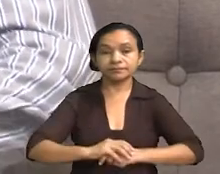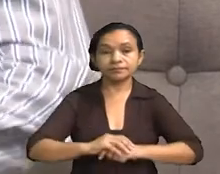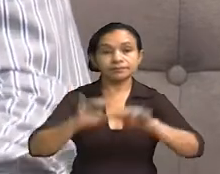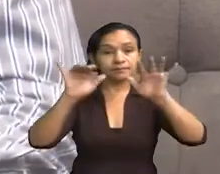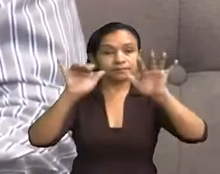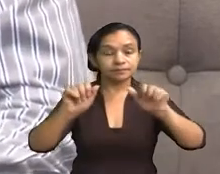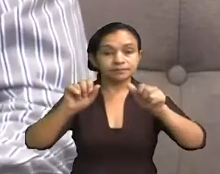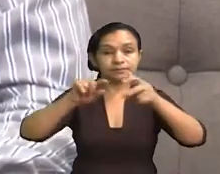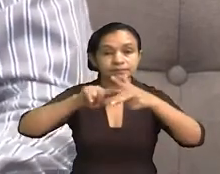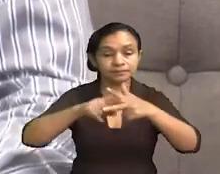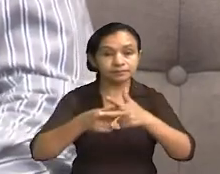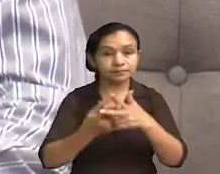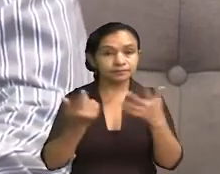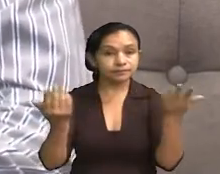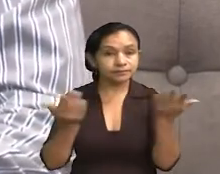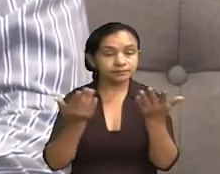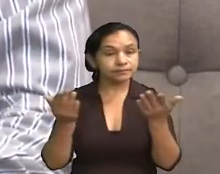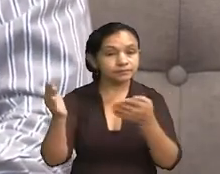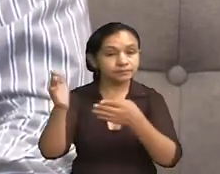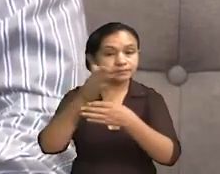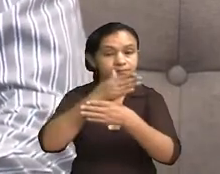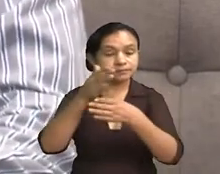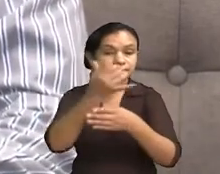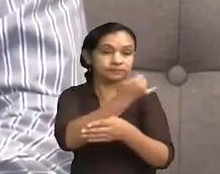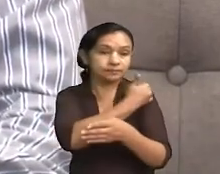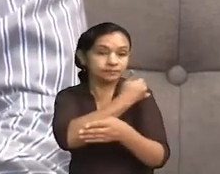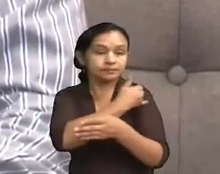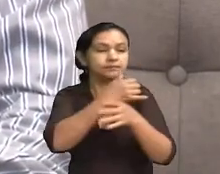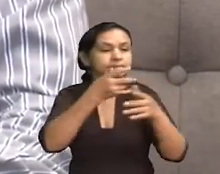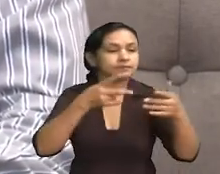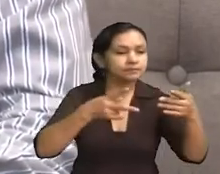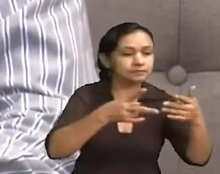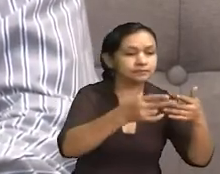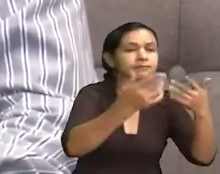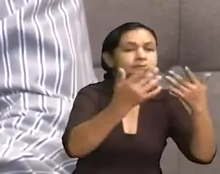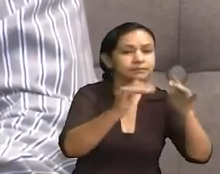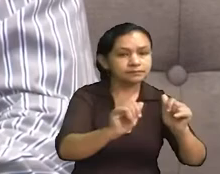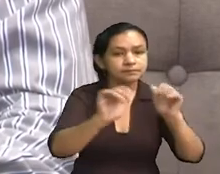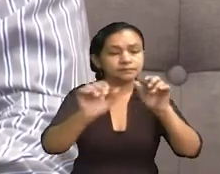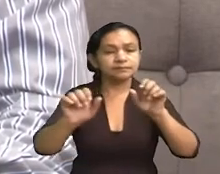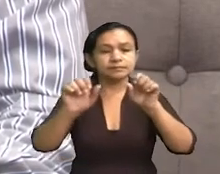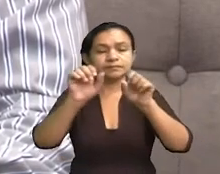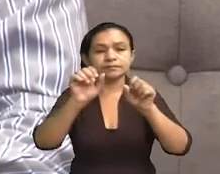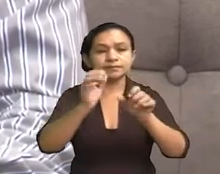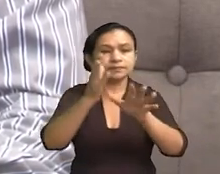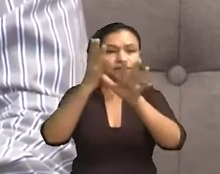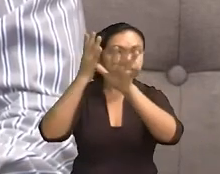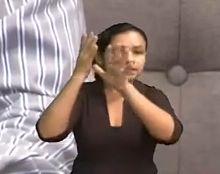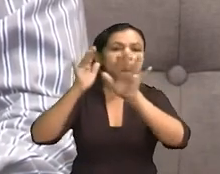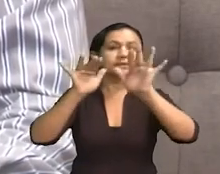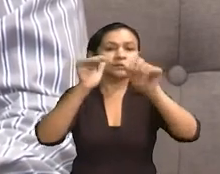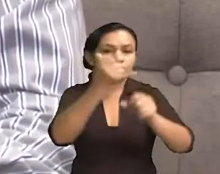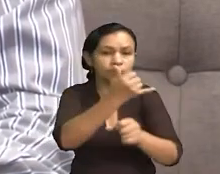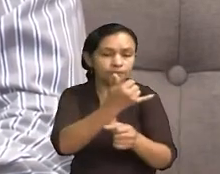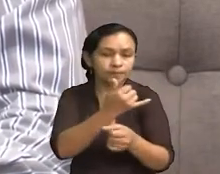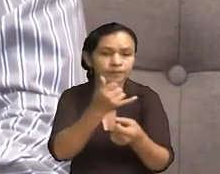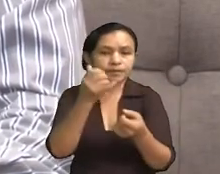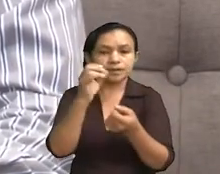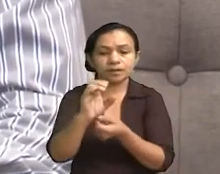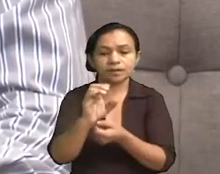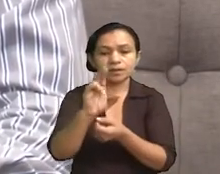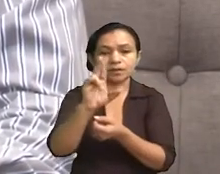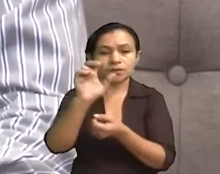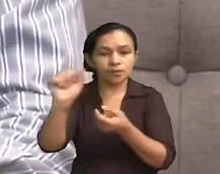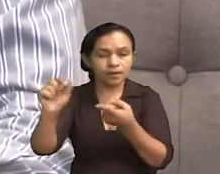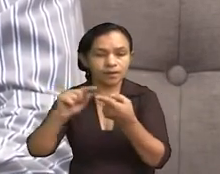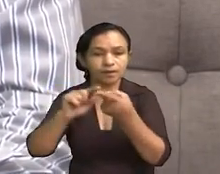ya se inauguraron varios hospitales primarios, por ejemplo en San Juan del Sur, en el CUA,